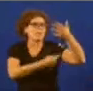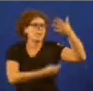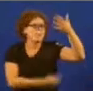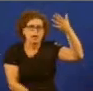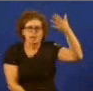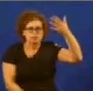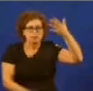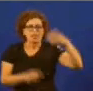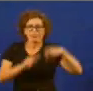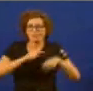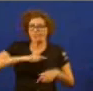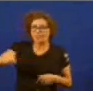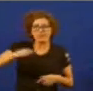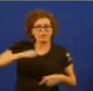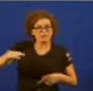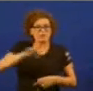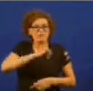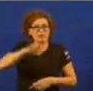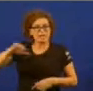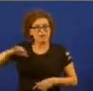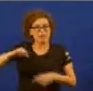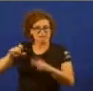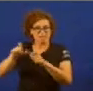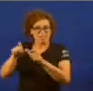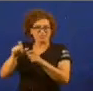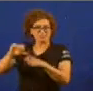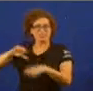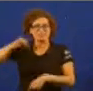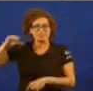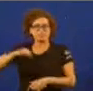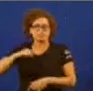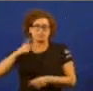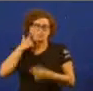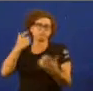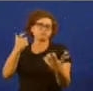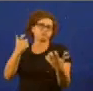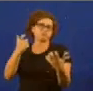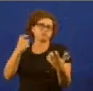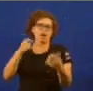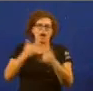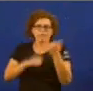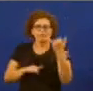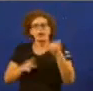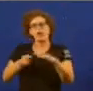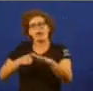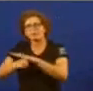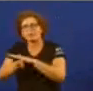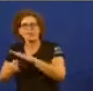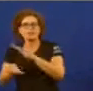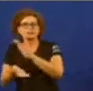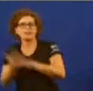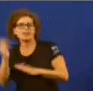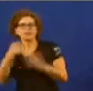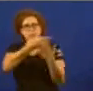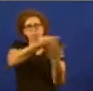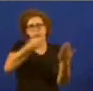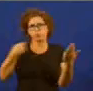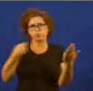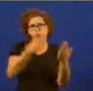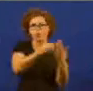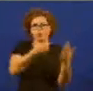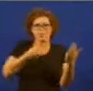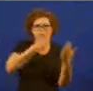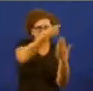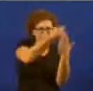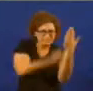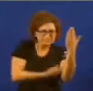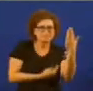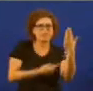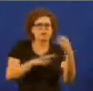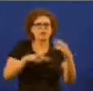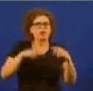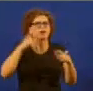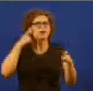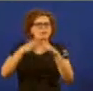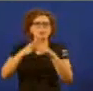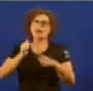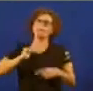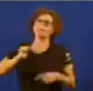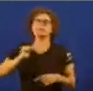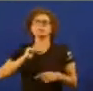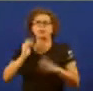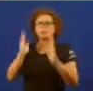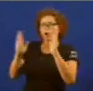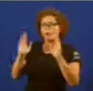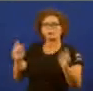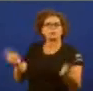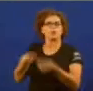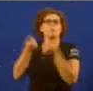retrasos e máis retrasos nas infraestructuras do noso país que foi o seu queridísimo goberno central que empezou